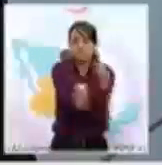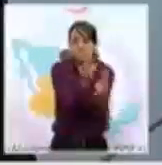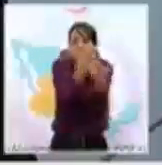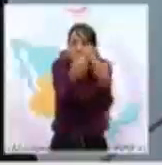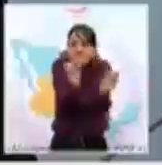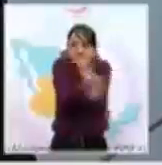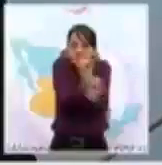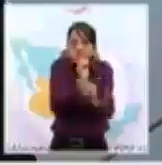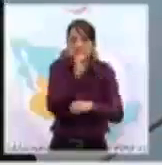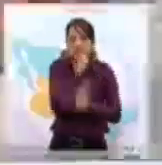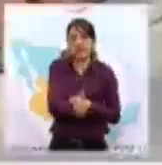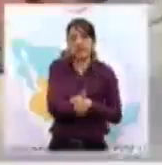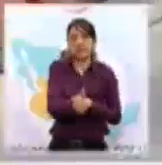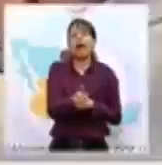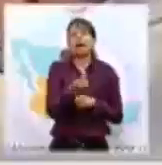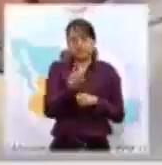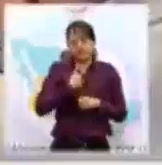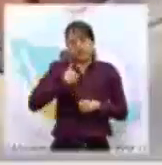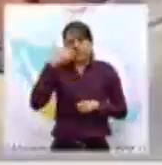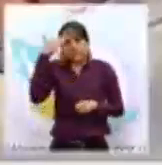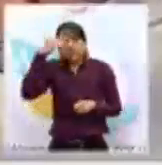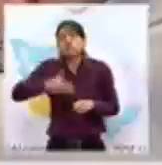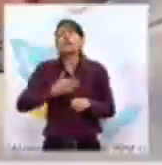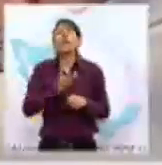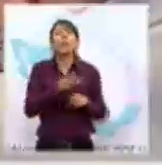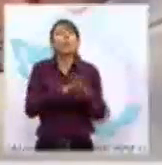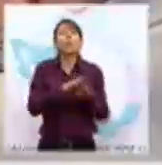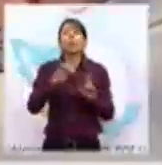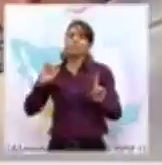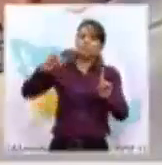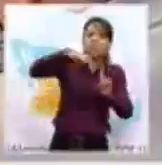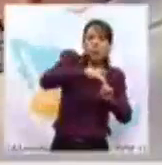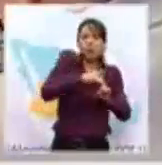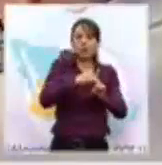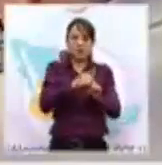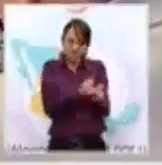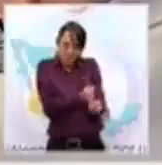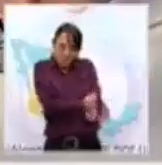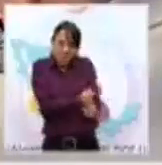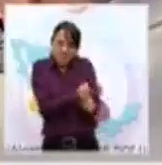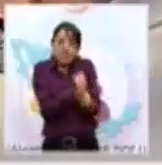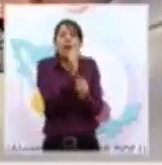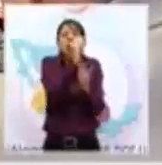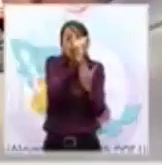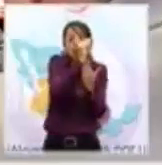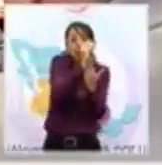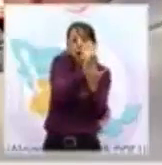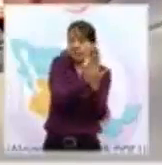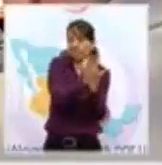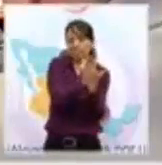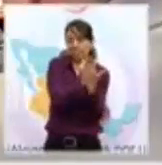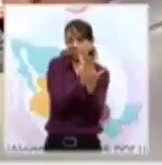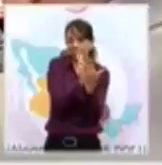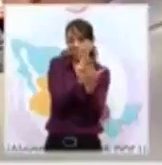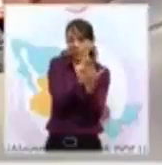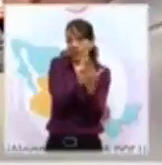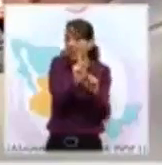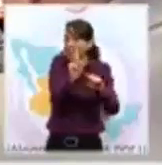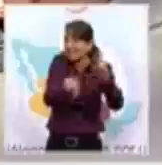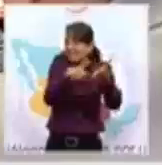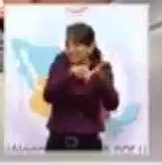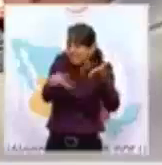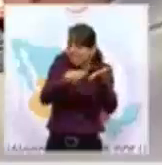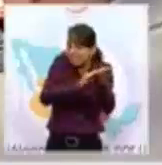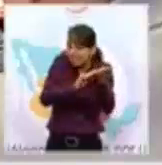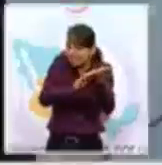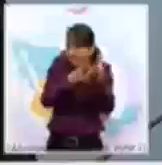el bullying, el acoso, tal o cual tipo de violencia en tal porcentaje. Cero violencia. Territorios libres de violencia son